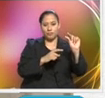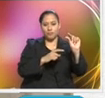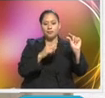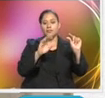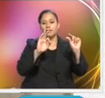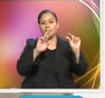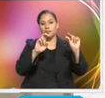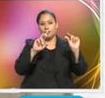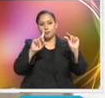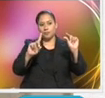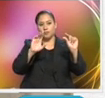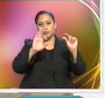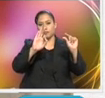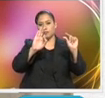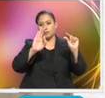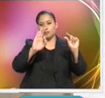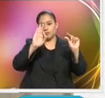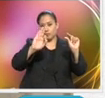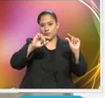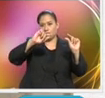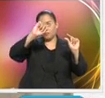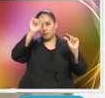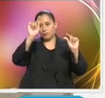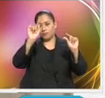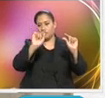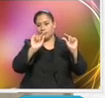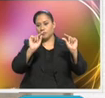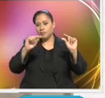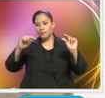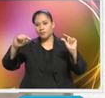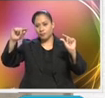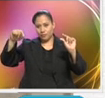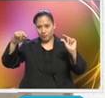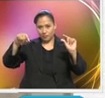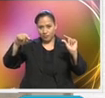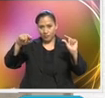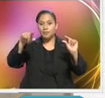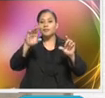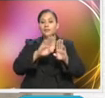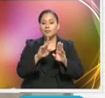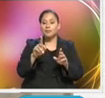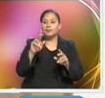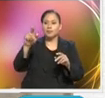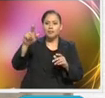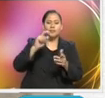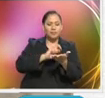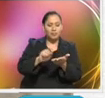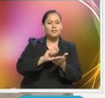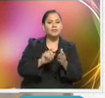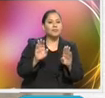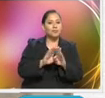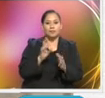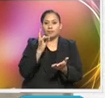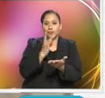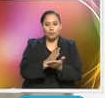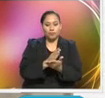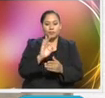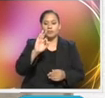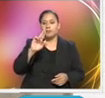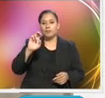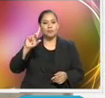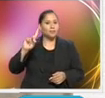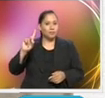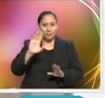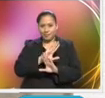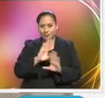poco hacia arriba, ¿no? Él en particular, vamos a ver en muchos artículos y en muchas cosas que escribía solamente Freud